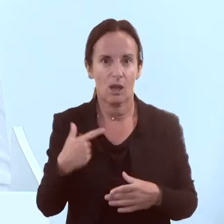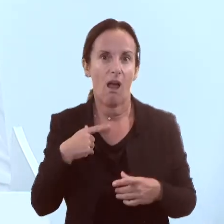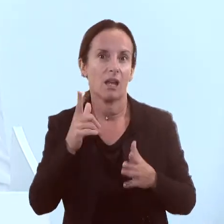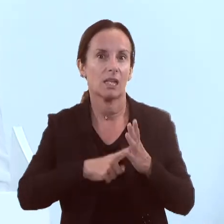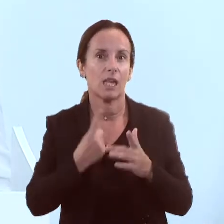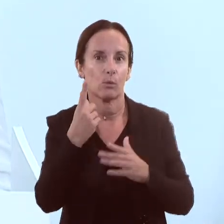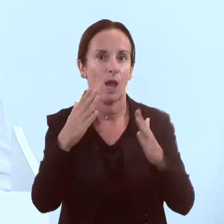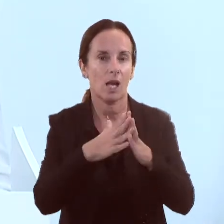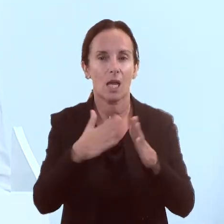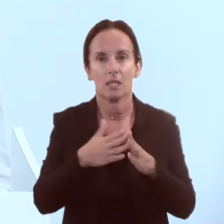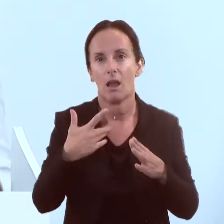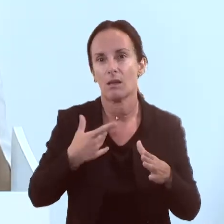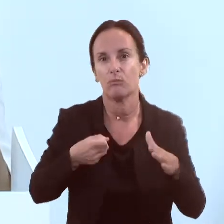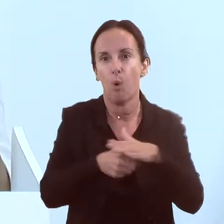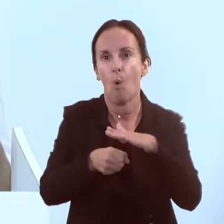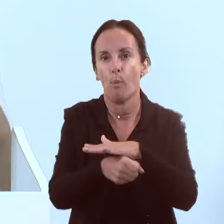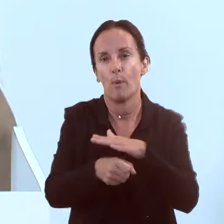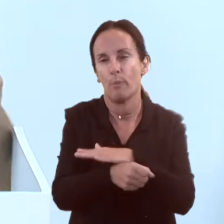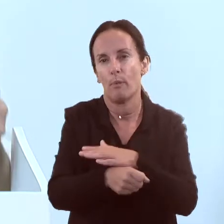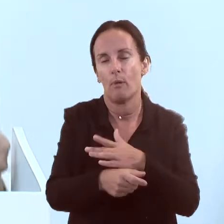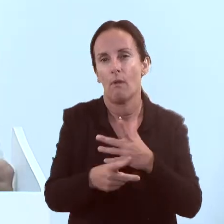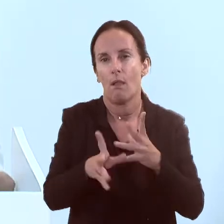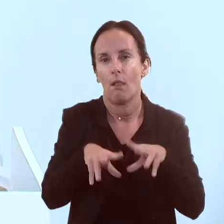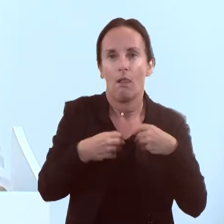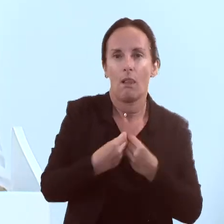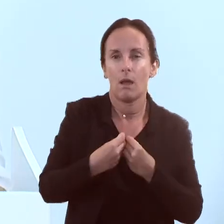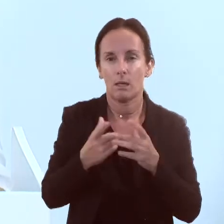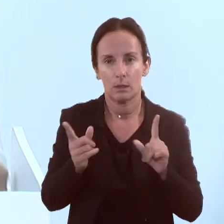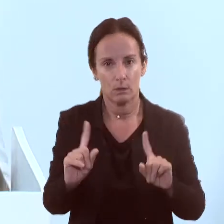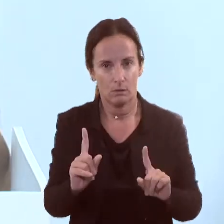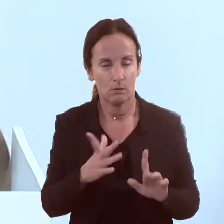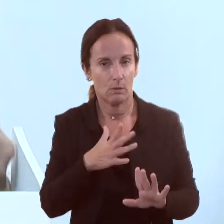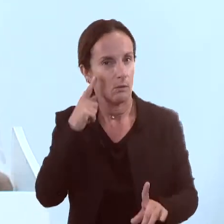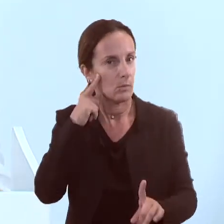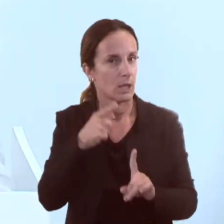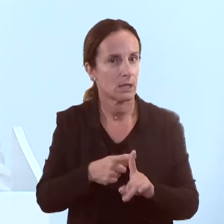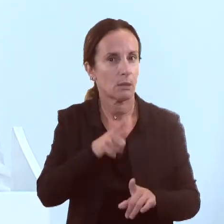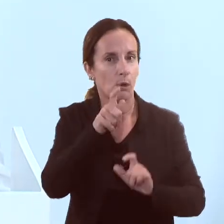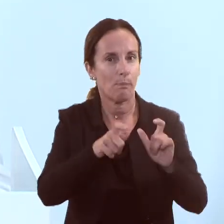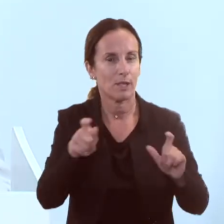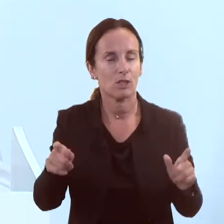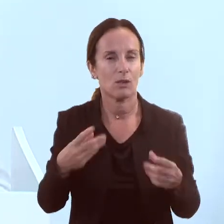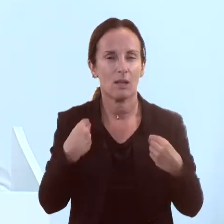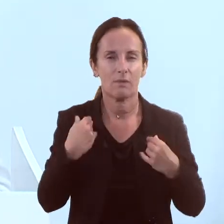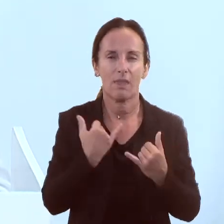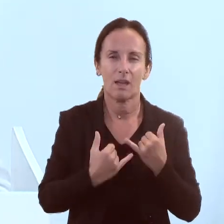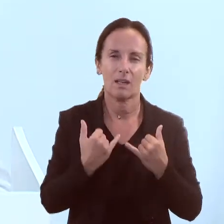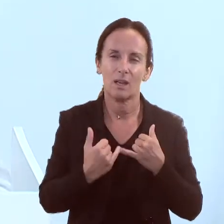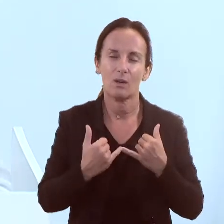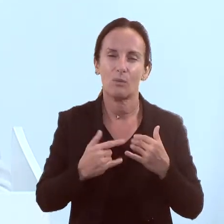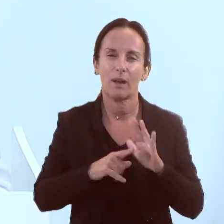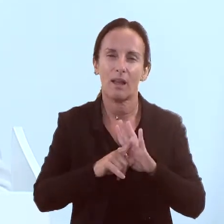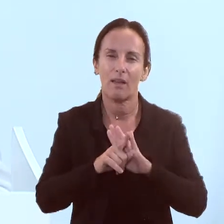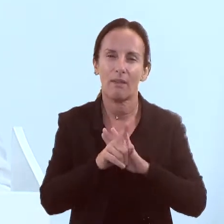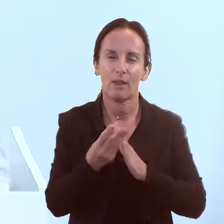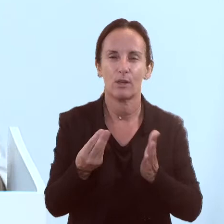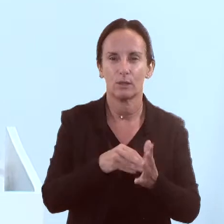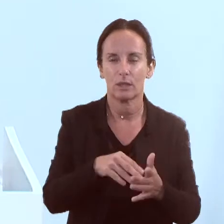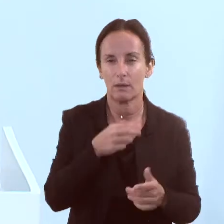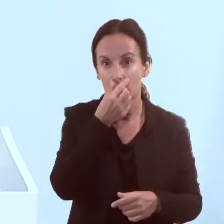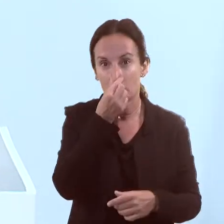más gente mejor, sino que queremos que la gente se recupere y viva en las mejores condiciones de dignidad. Ninguno de nosotros viviéramos en una